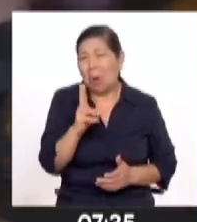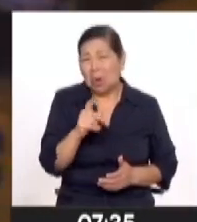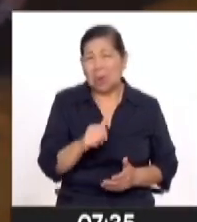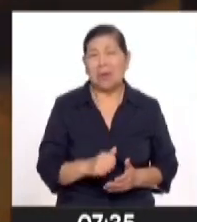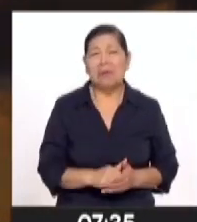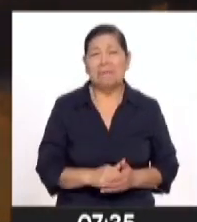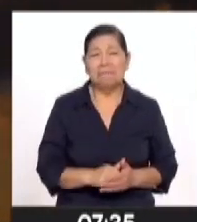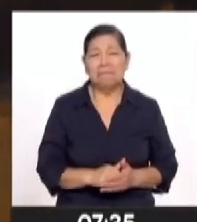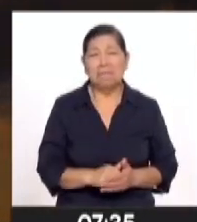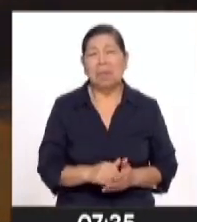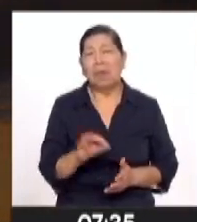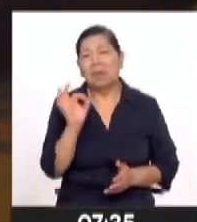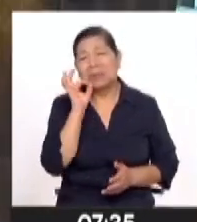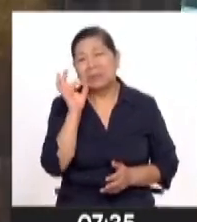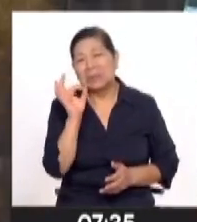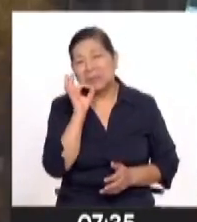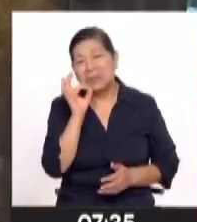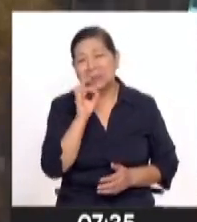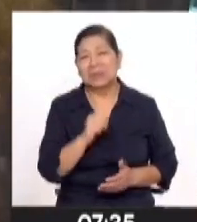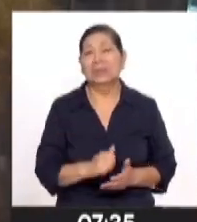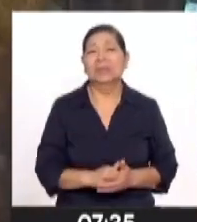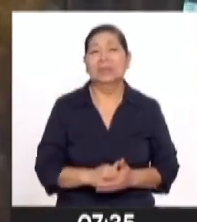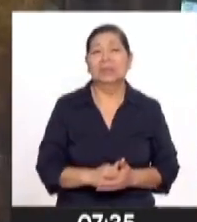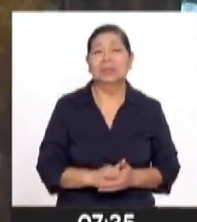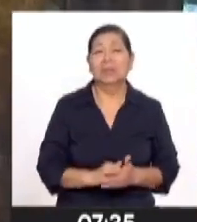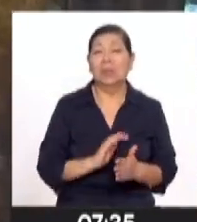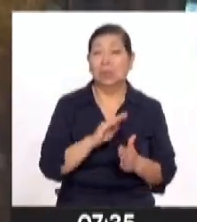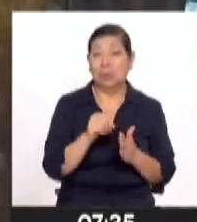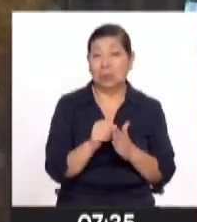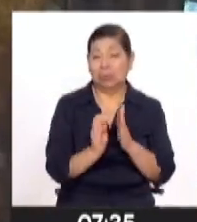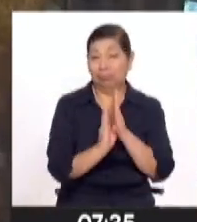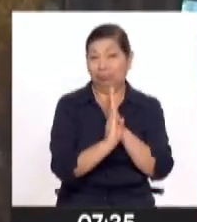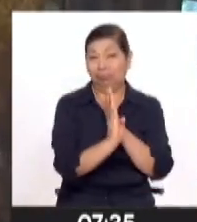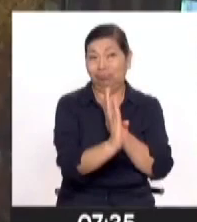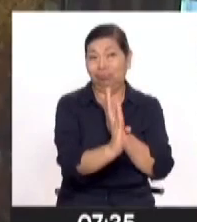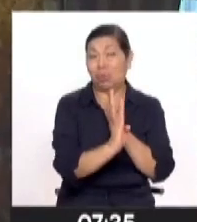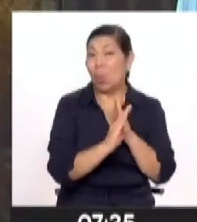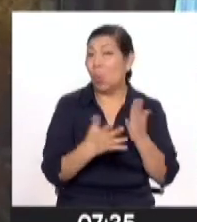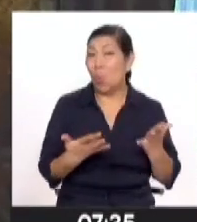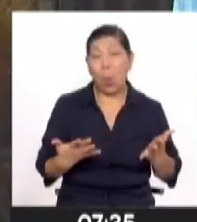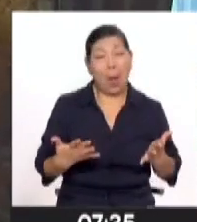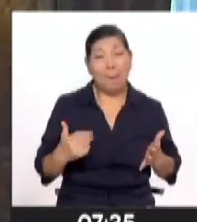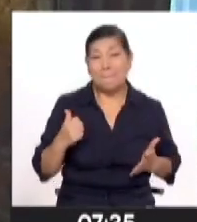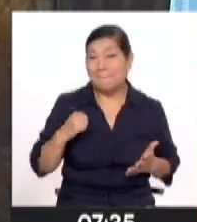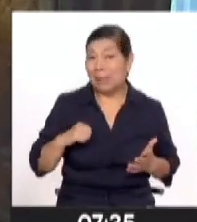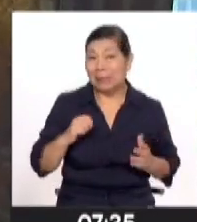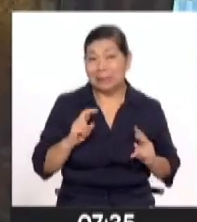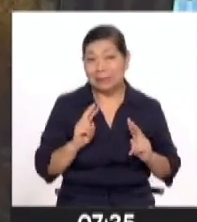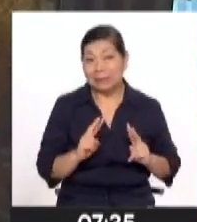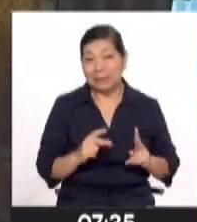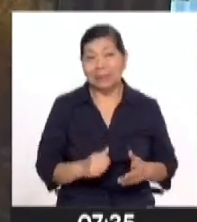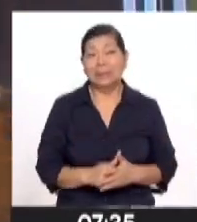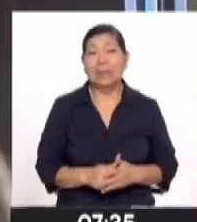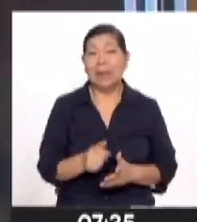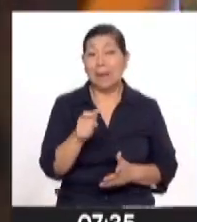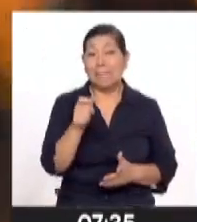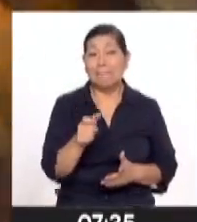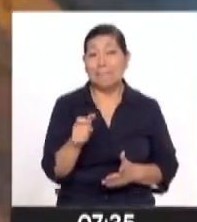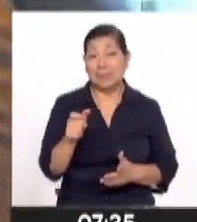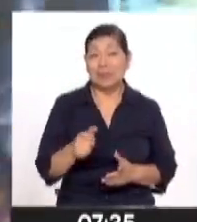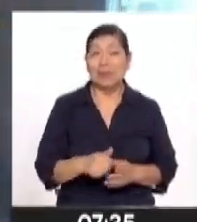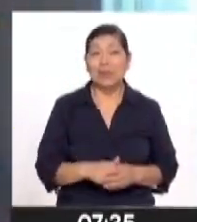roban, fuman. En todo este tramo no hay autoridad que vele por la integridad